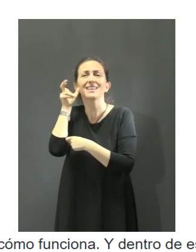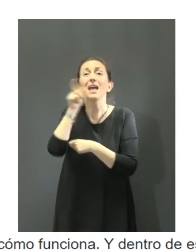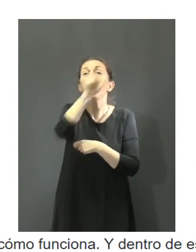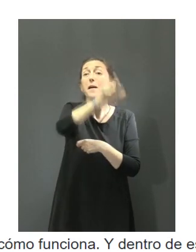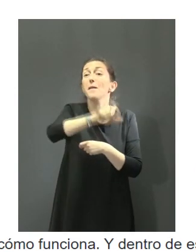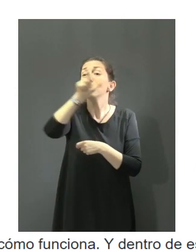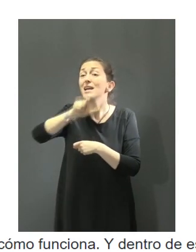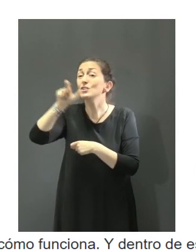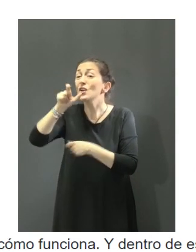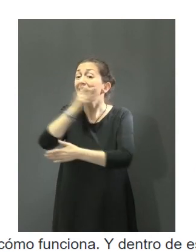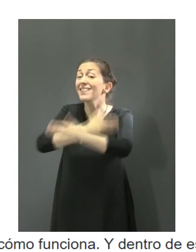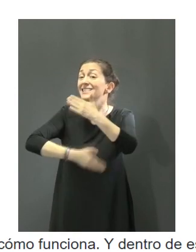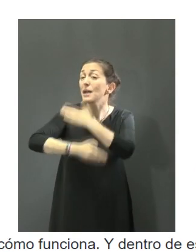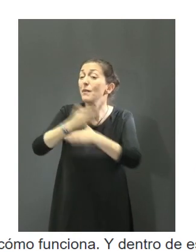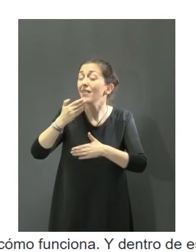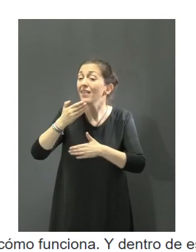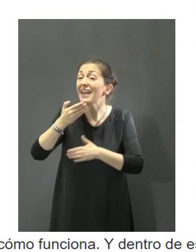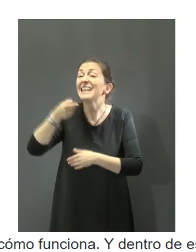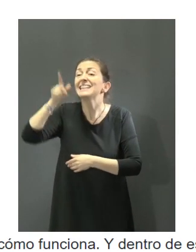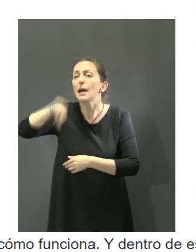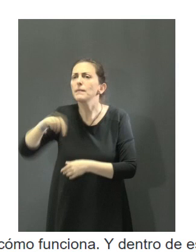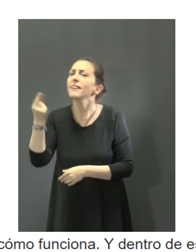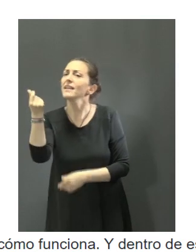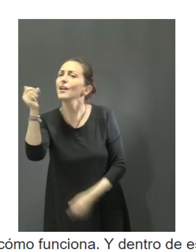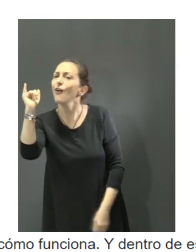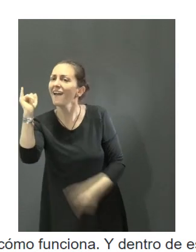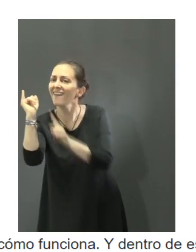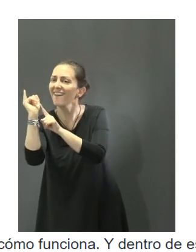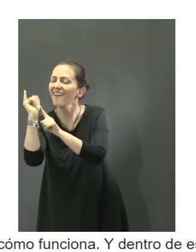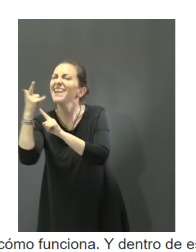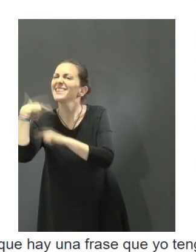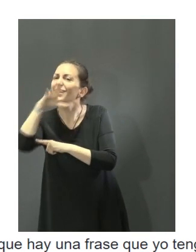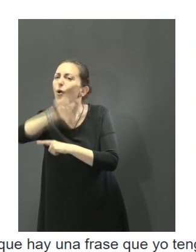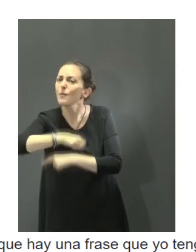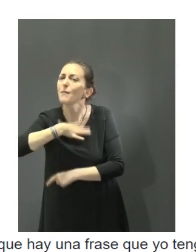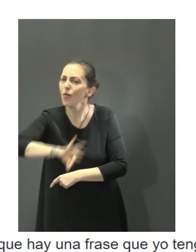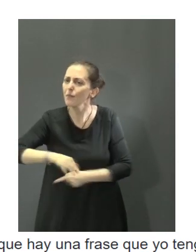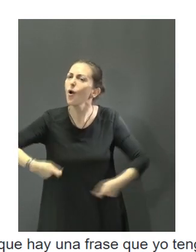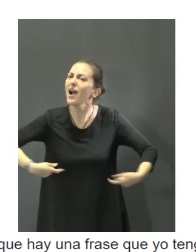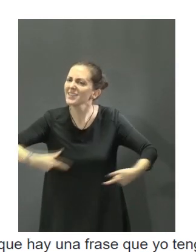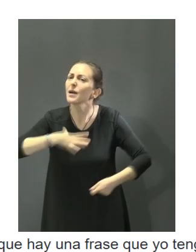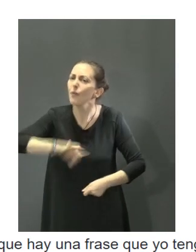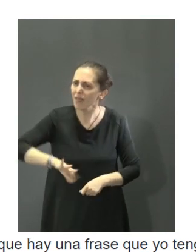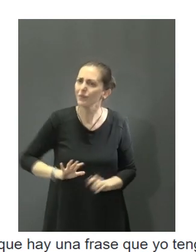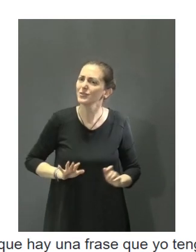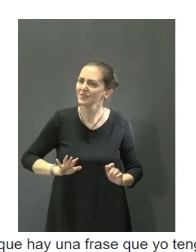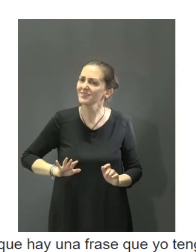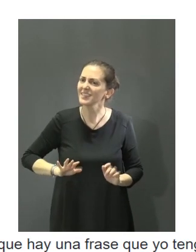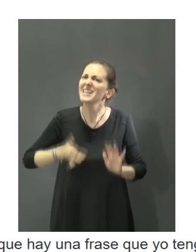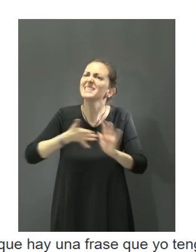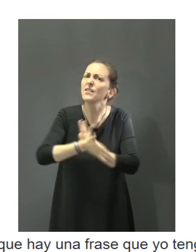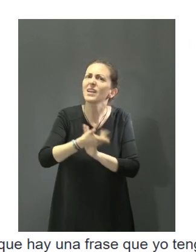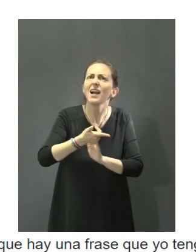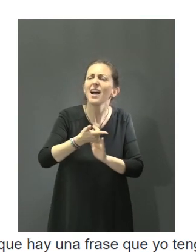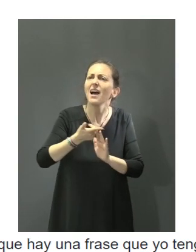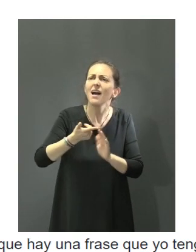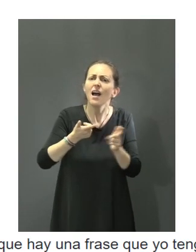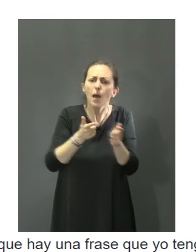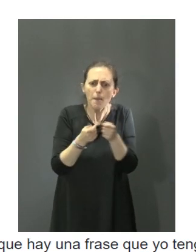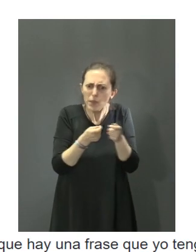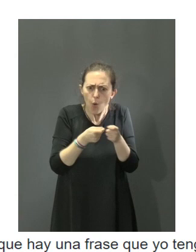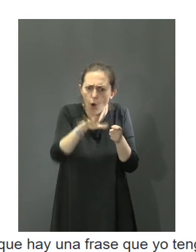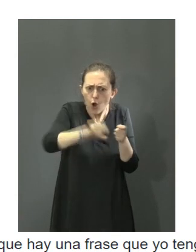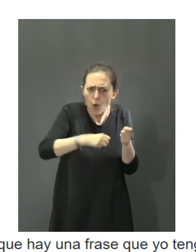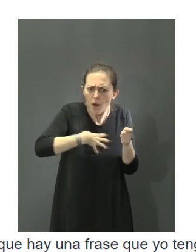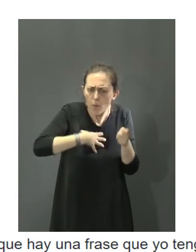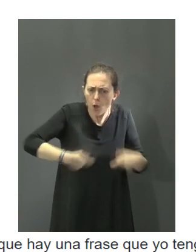personas con discapacidad también tenemos dinero, también podemos gastar en videojuegos y no quiere decir que no podamos asumir el gasto.